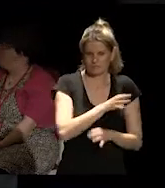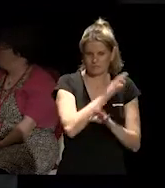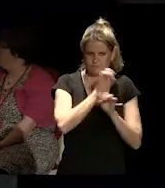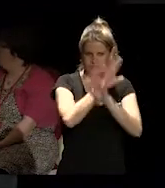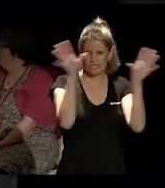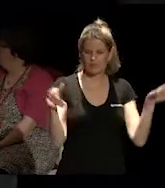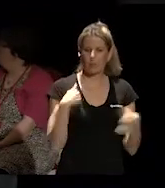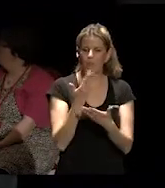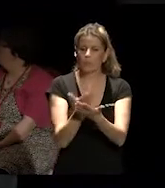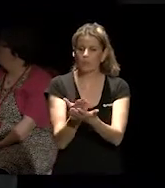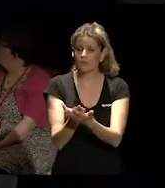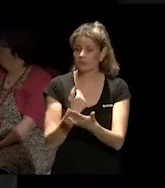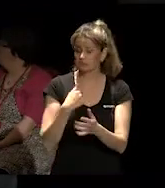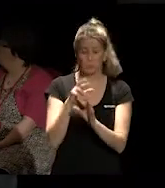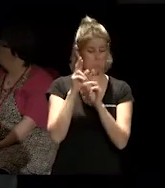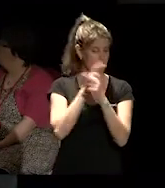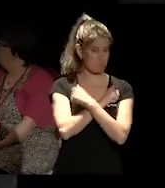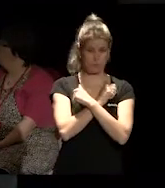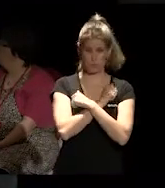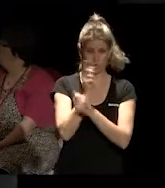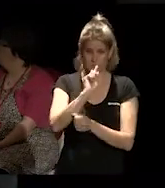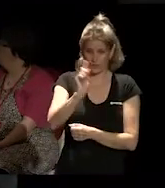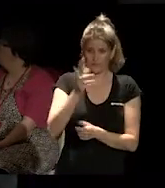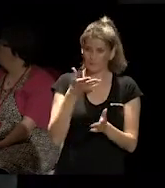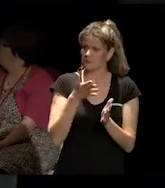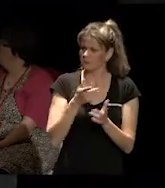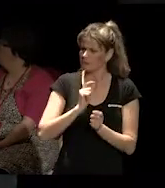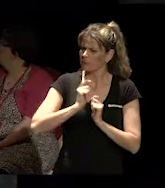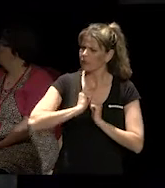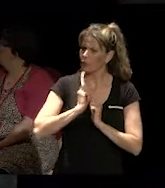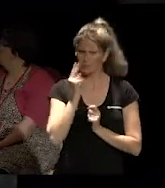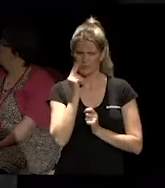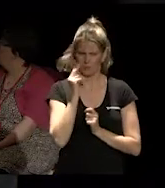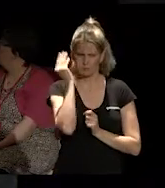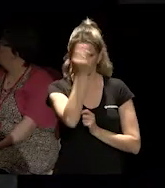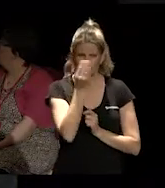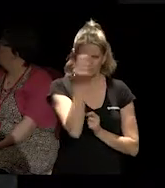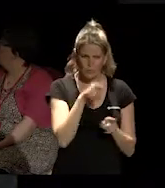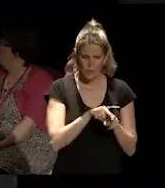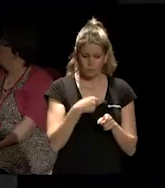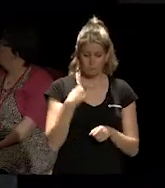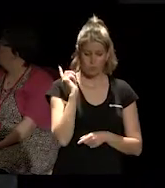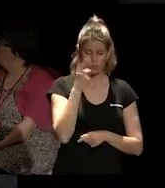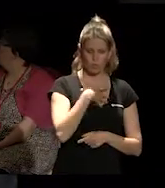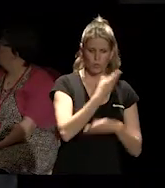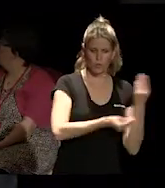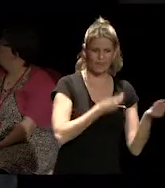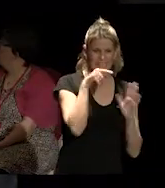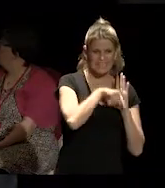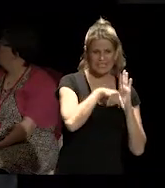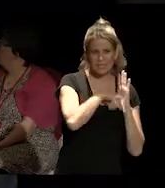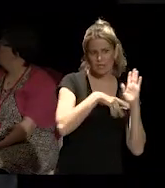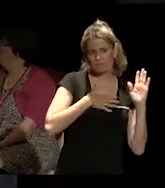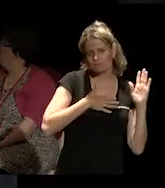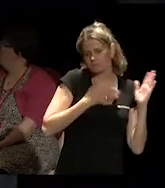una propuesta que no esperaba, me dio bastante miedo, pensé que solo lo podía hacer desde la ética y desde la